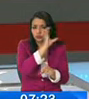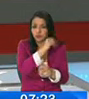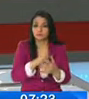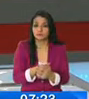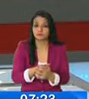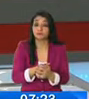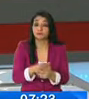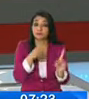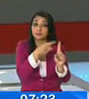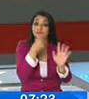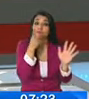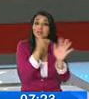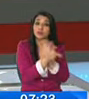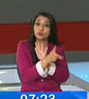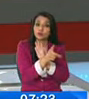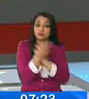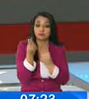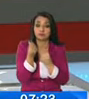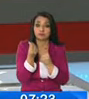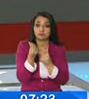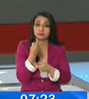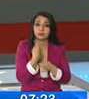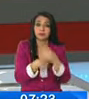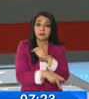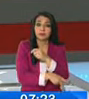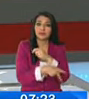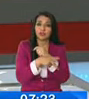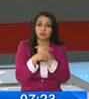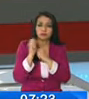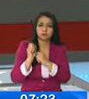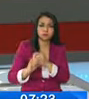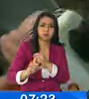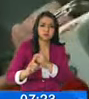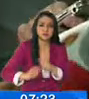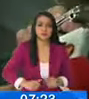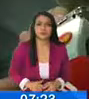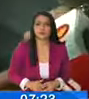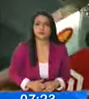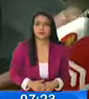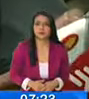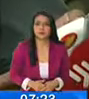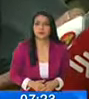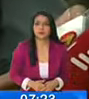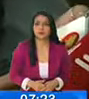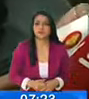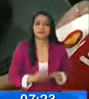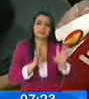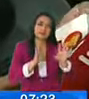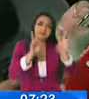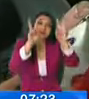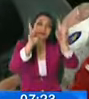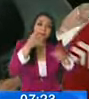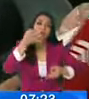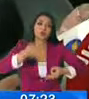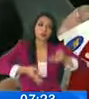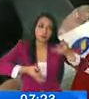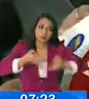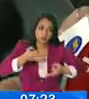denunció un supuesto sobreprecio en la venta del petróleo. Sí, bueno, este es un tema, le digo, meramente judicial. Yo